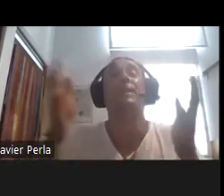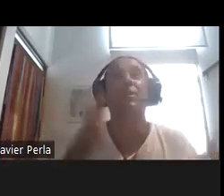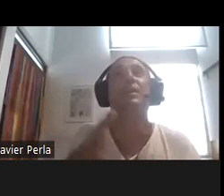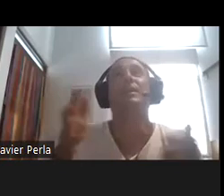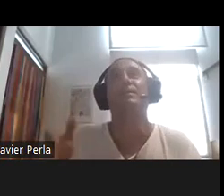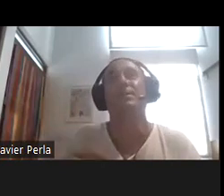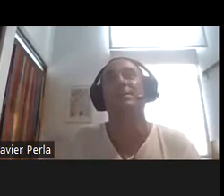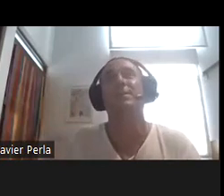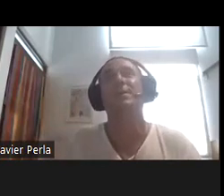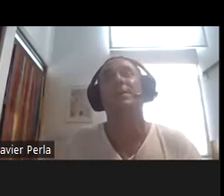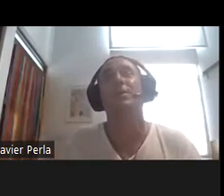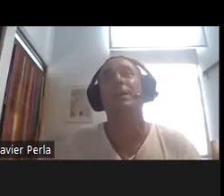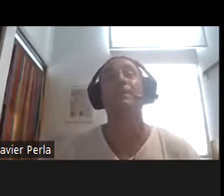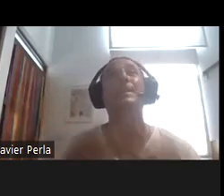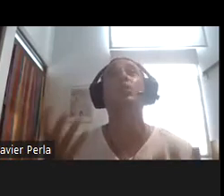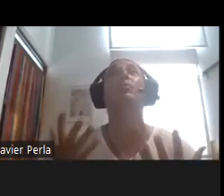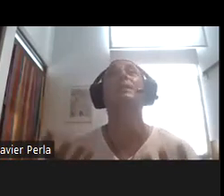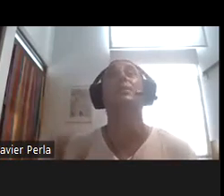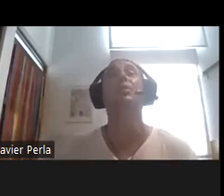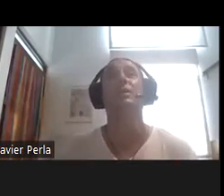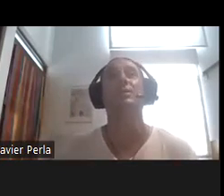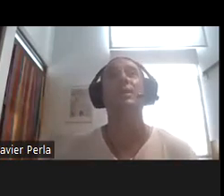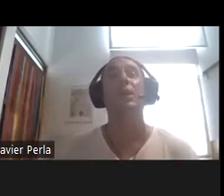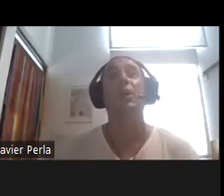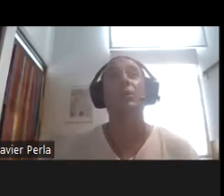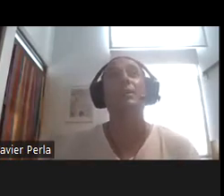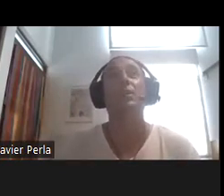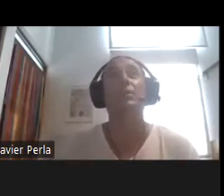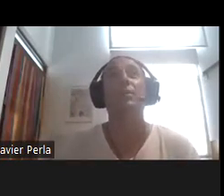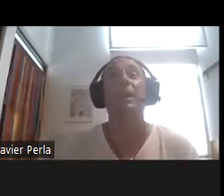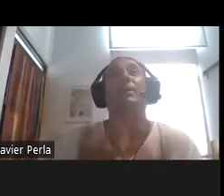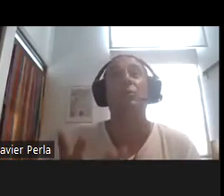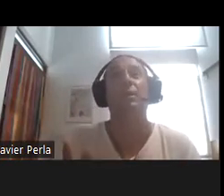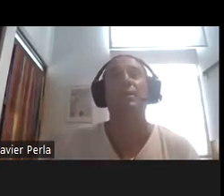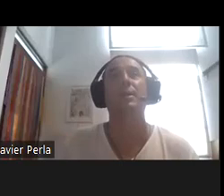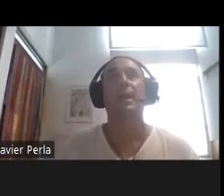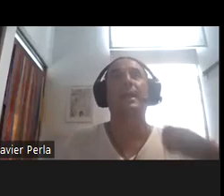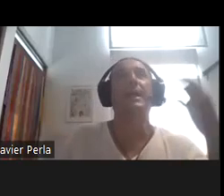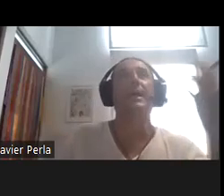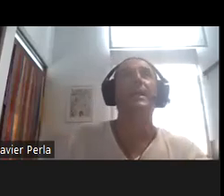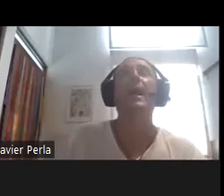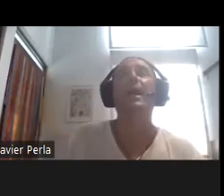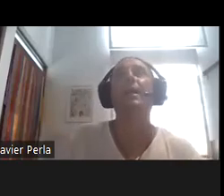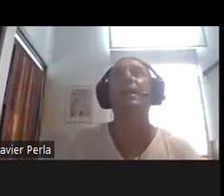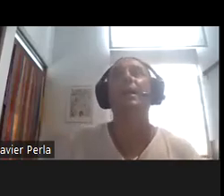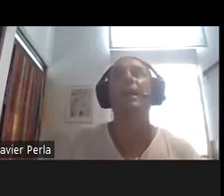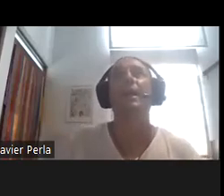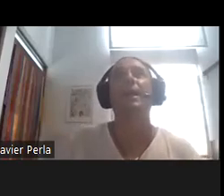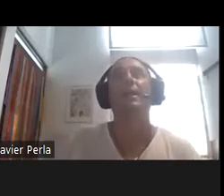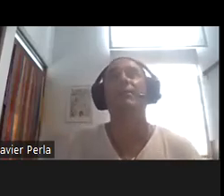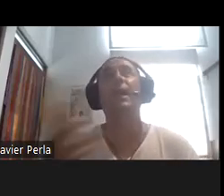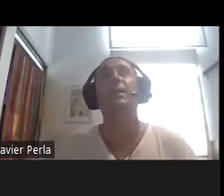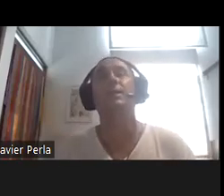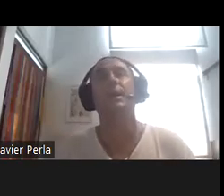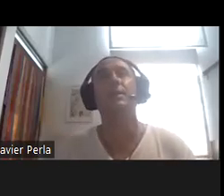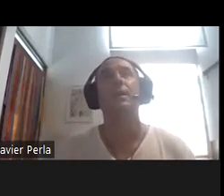las personas de las empresas, ¿no? Las empresas no toman decisiones, los que toman decisiones son las personas, el gerente general, el